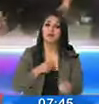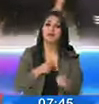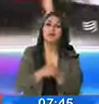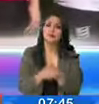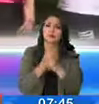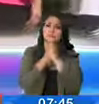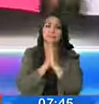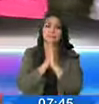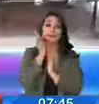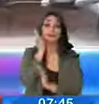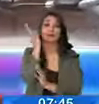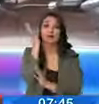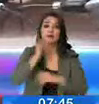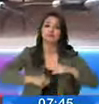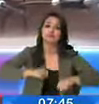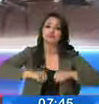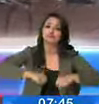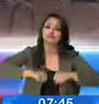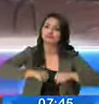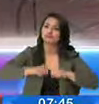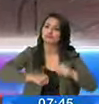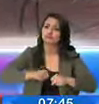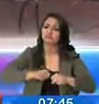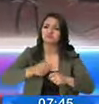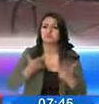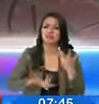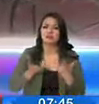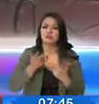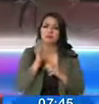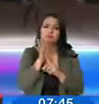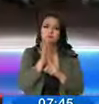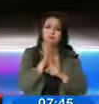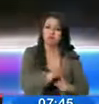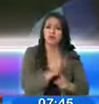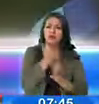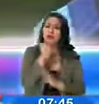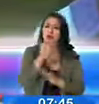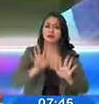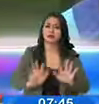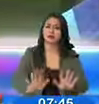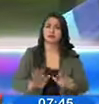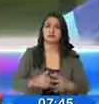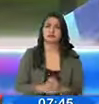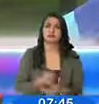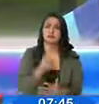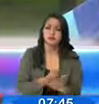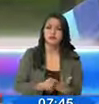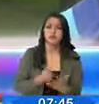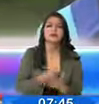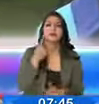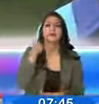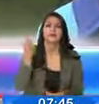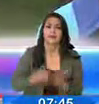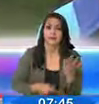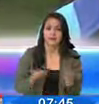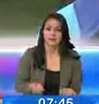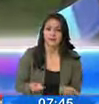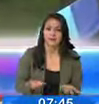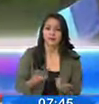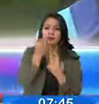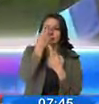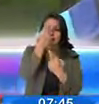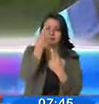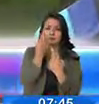que las féminas que andan en bici no sean objeto de acoso callejero. Sigamos luchando básicamente para que haya un